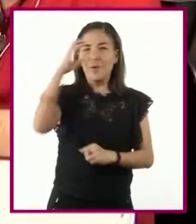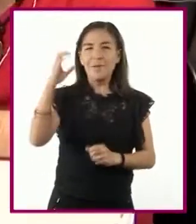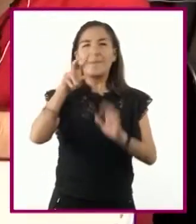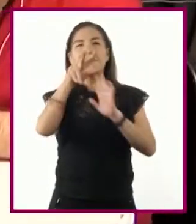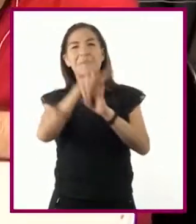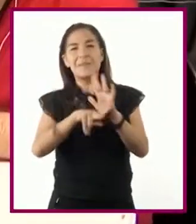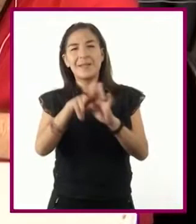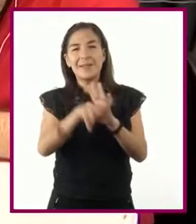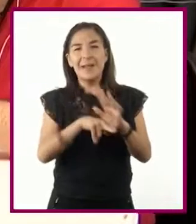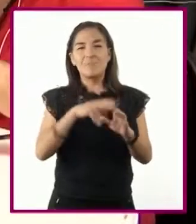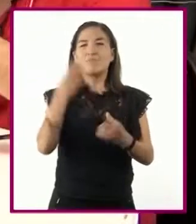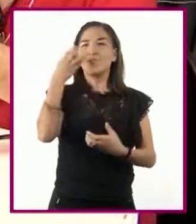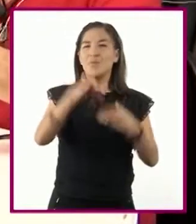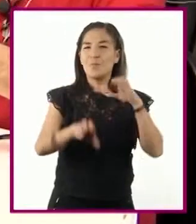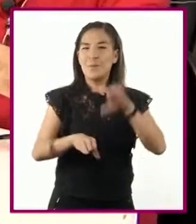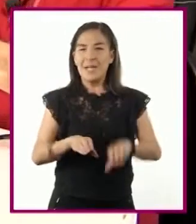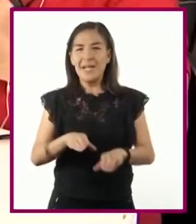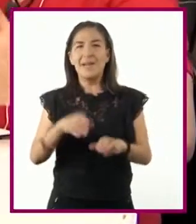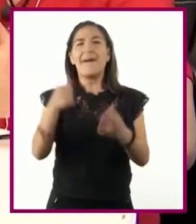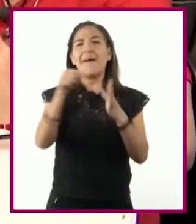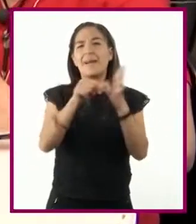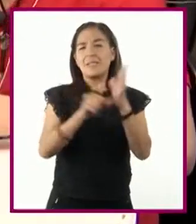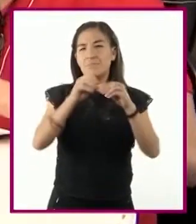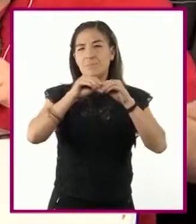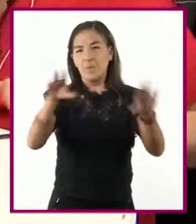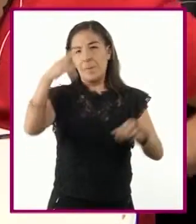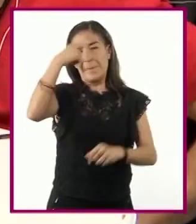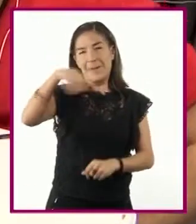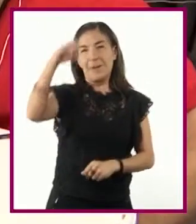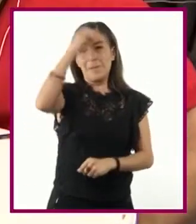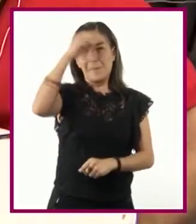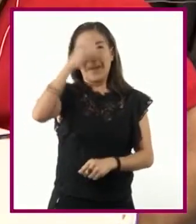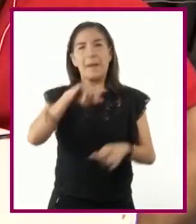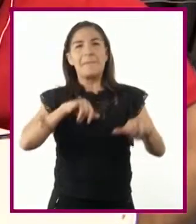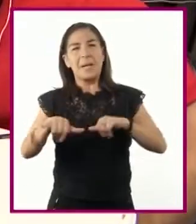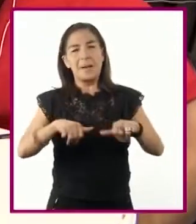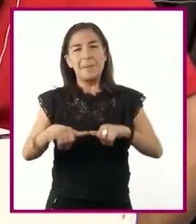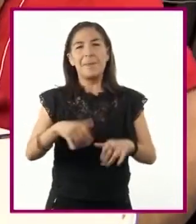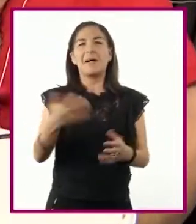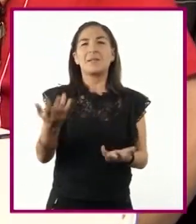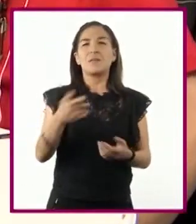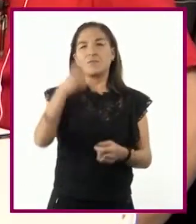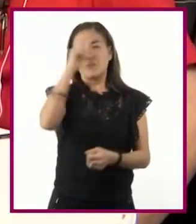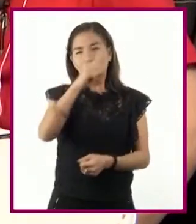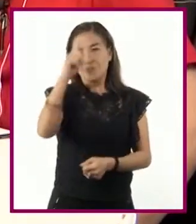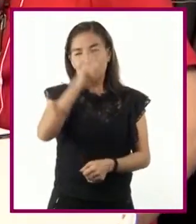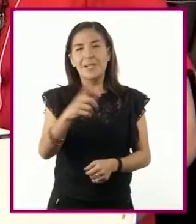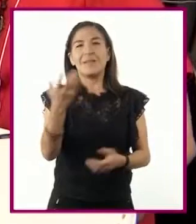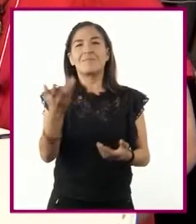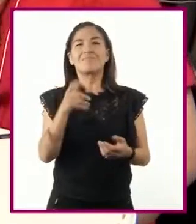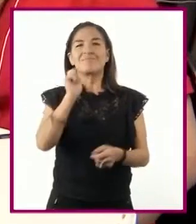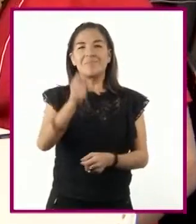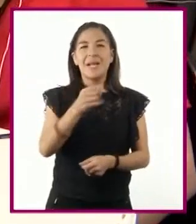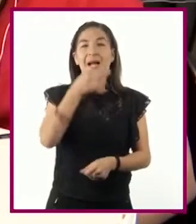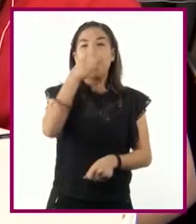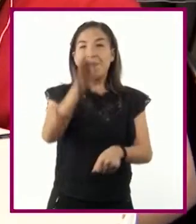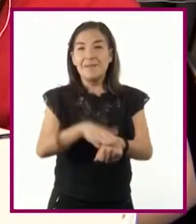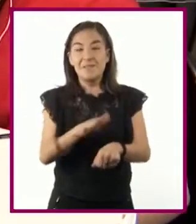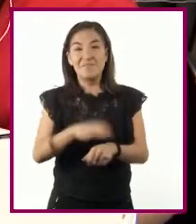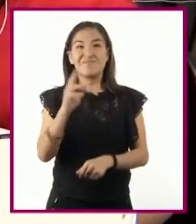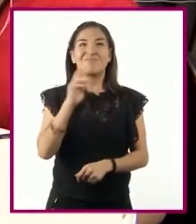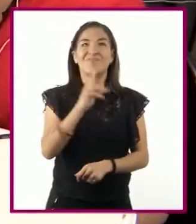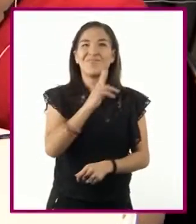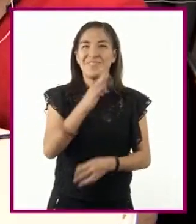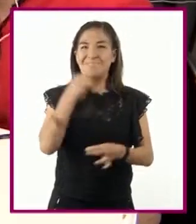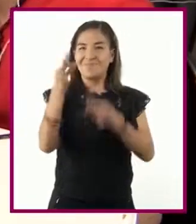videos, comentarios, artículos de opinión, mapas, consejos, advertencias, noticias